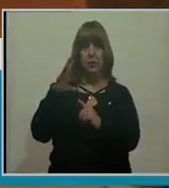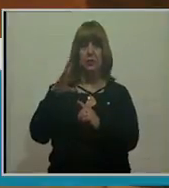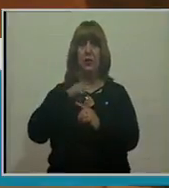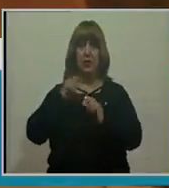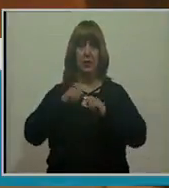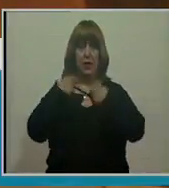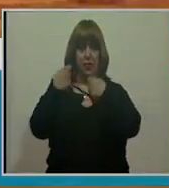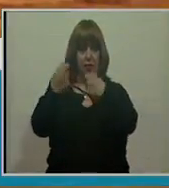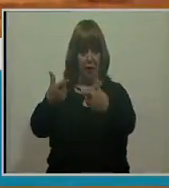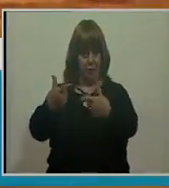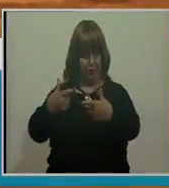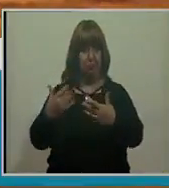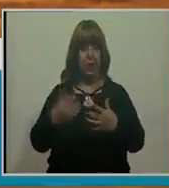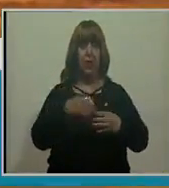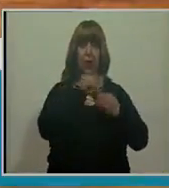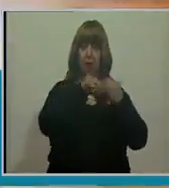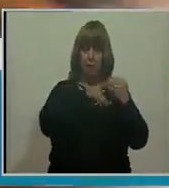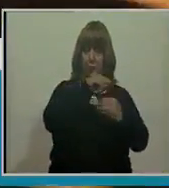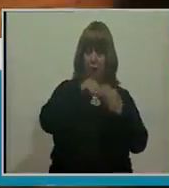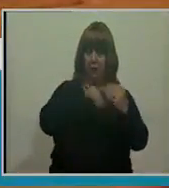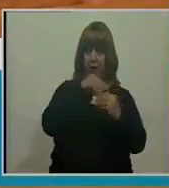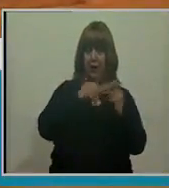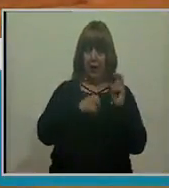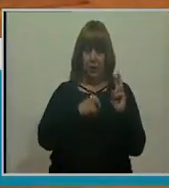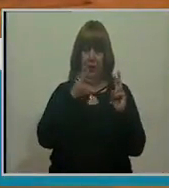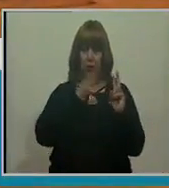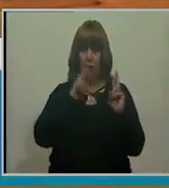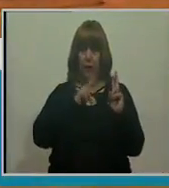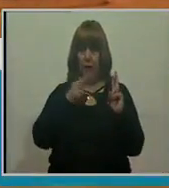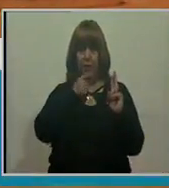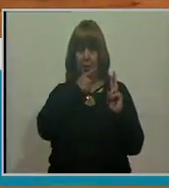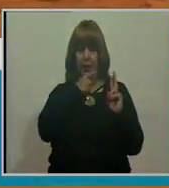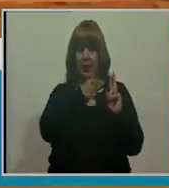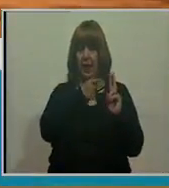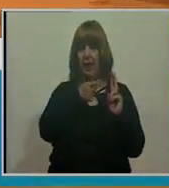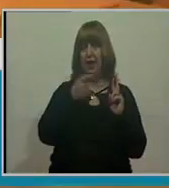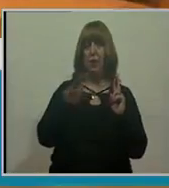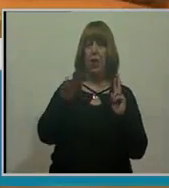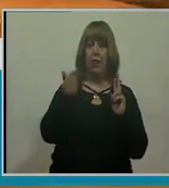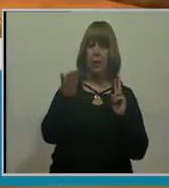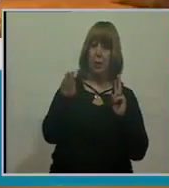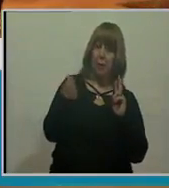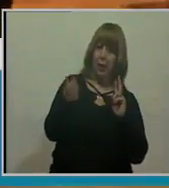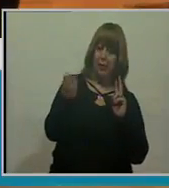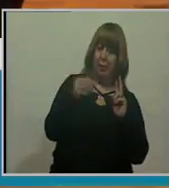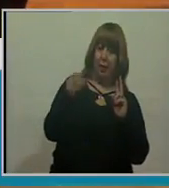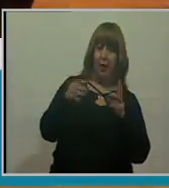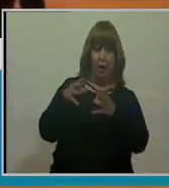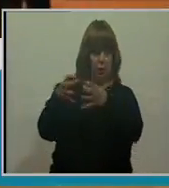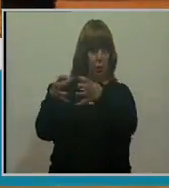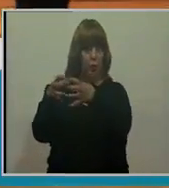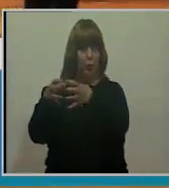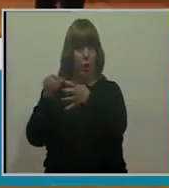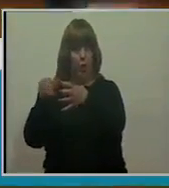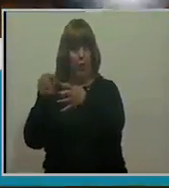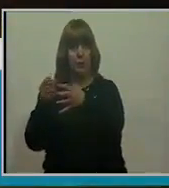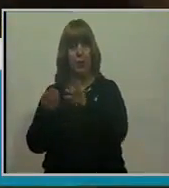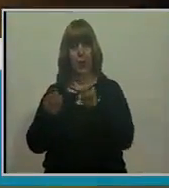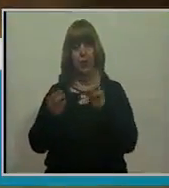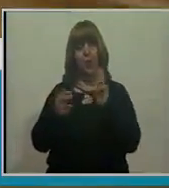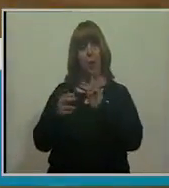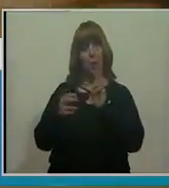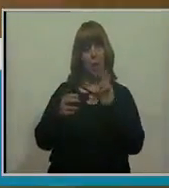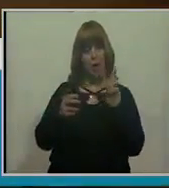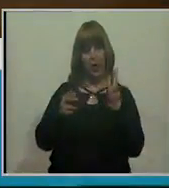deshabitadas. Familias que fueron estafadas por dos mujeres que se hicieron pasar por intermediarias y que están desesperadas por una solución habitacional,